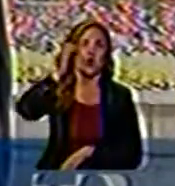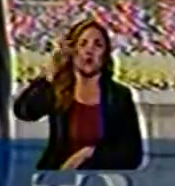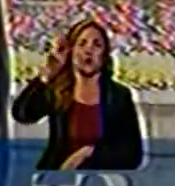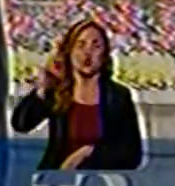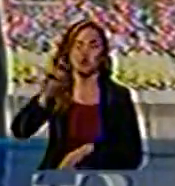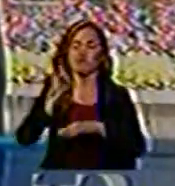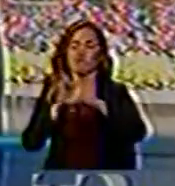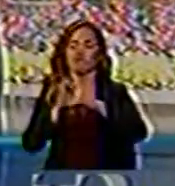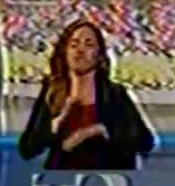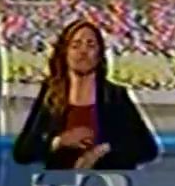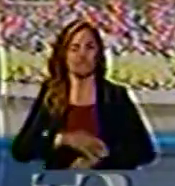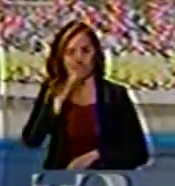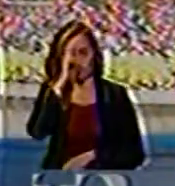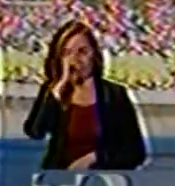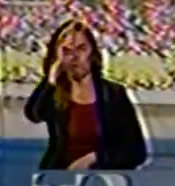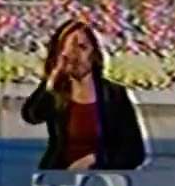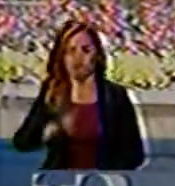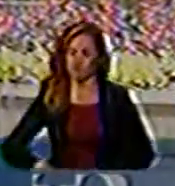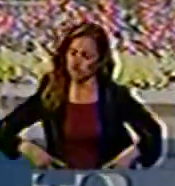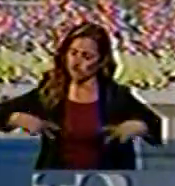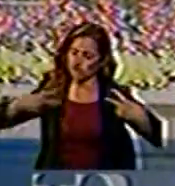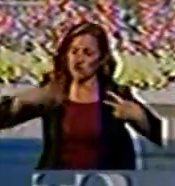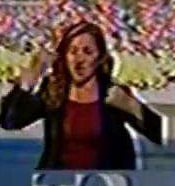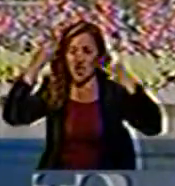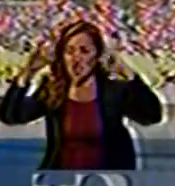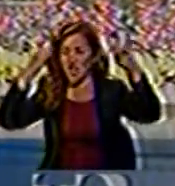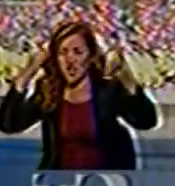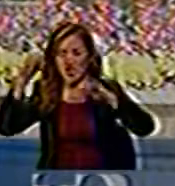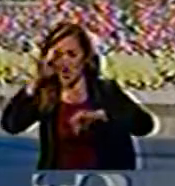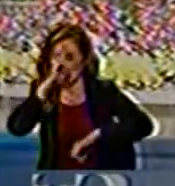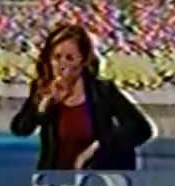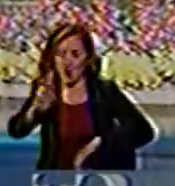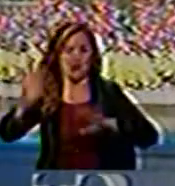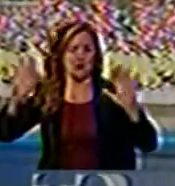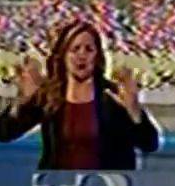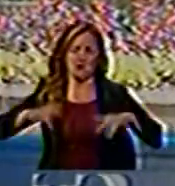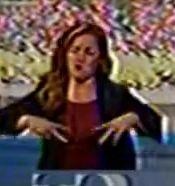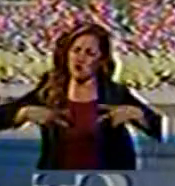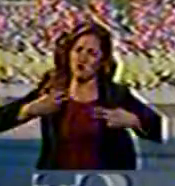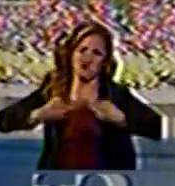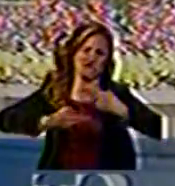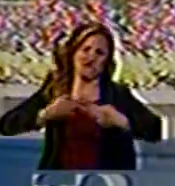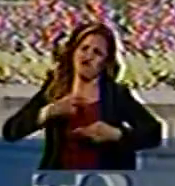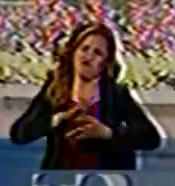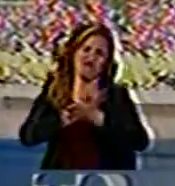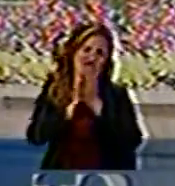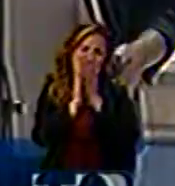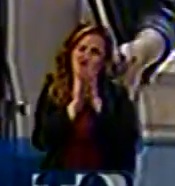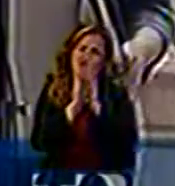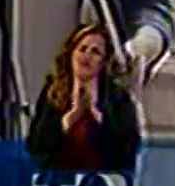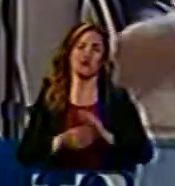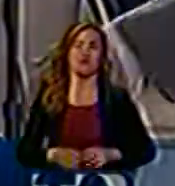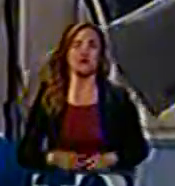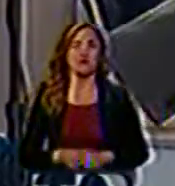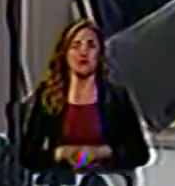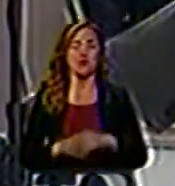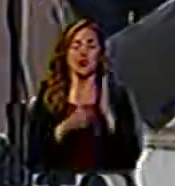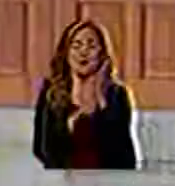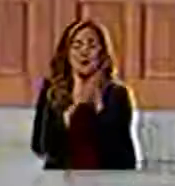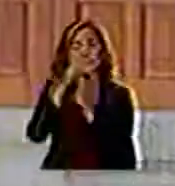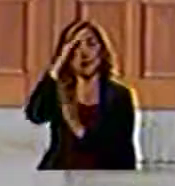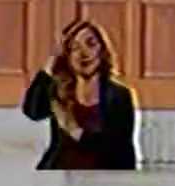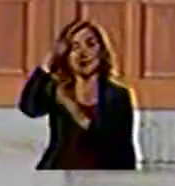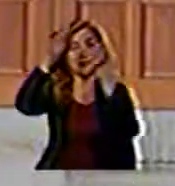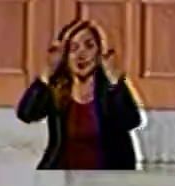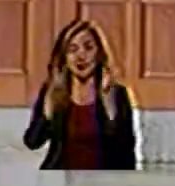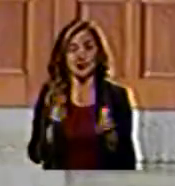Iglesia. Respetamos todas las demás ideas, pero la vida no es negociable para nosotros. Según la ministra Romo, el tema